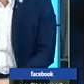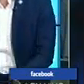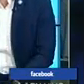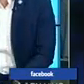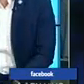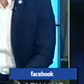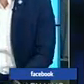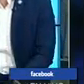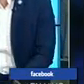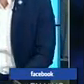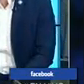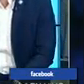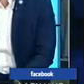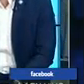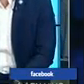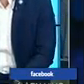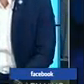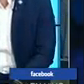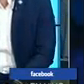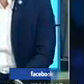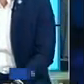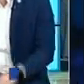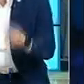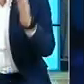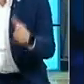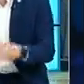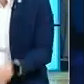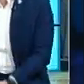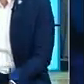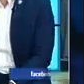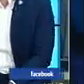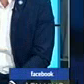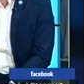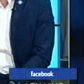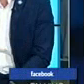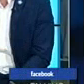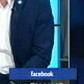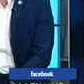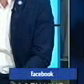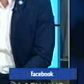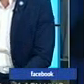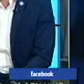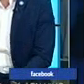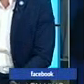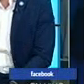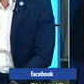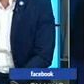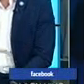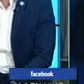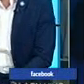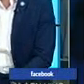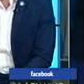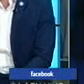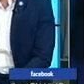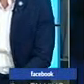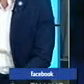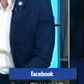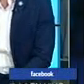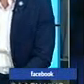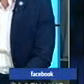pedirles su apoyo para este próximo 28 de febrero bajo la bandera de la N en la casilla número 4 muchas gracias